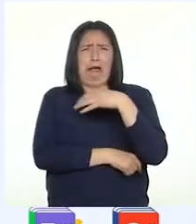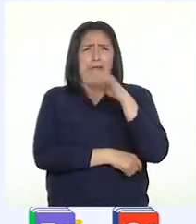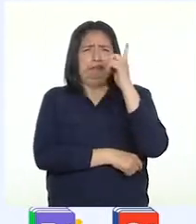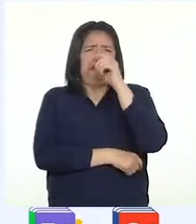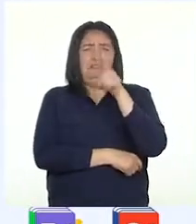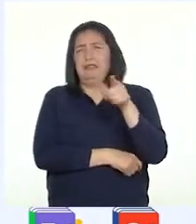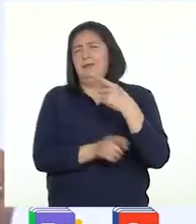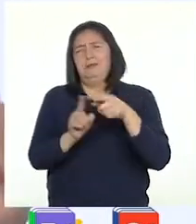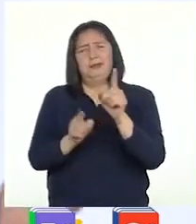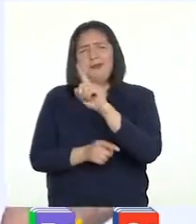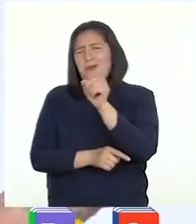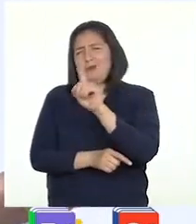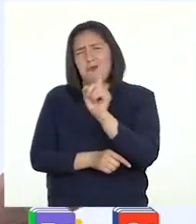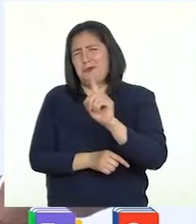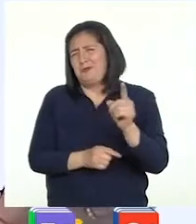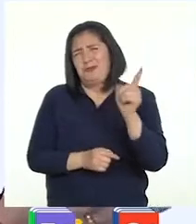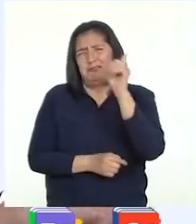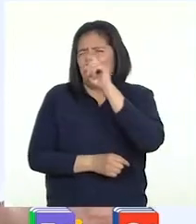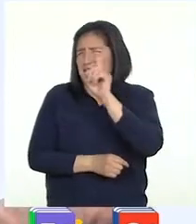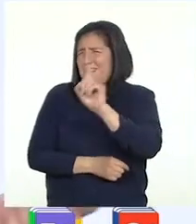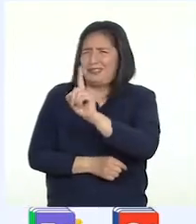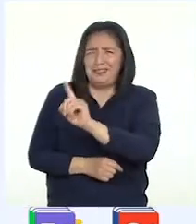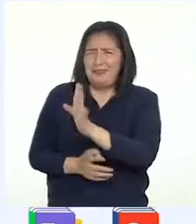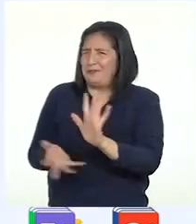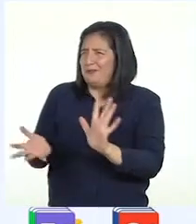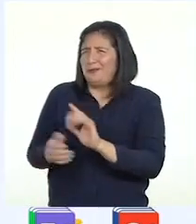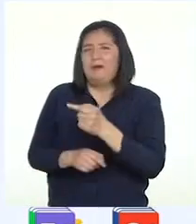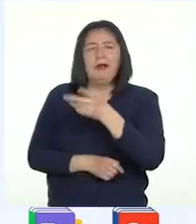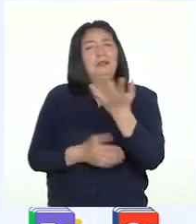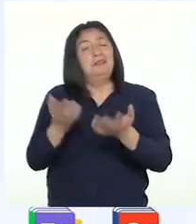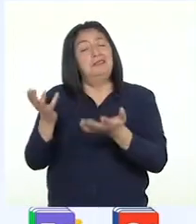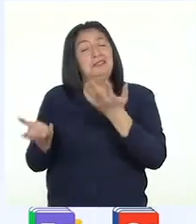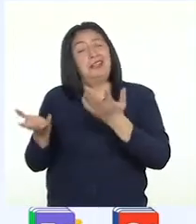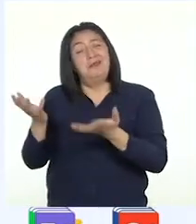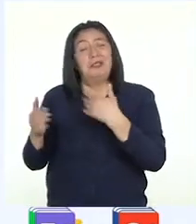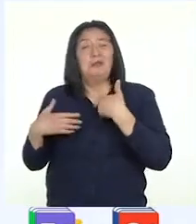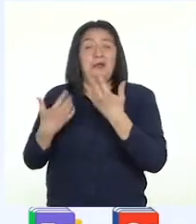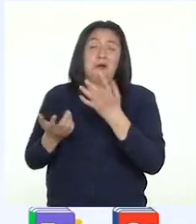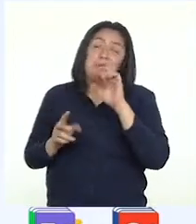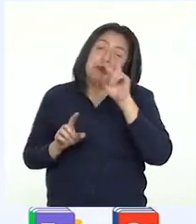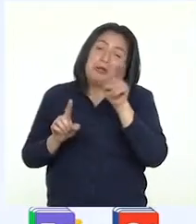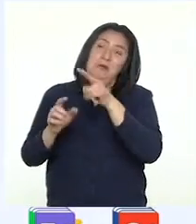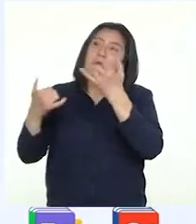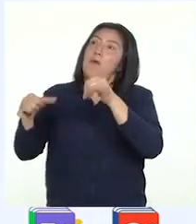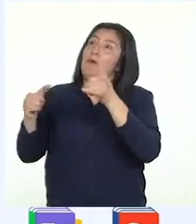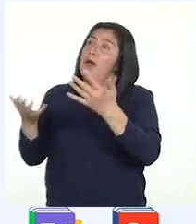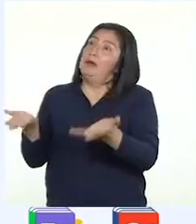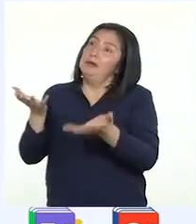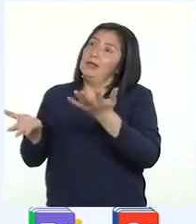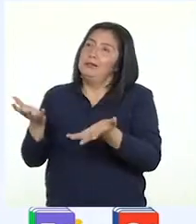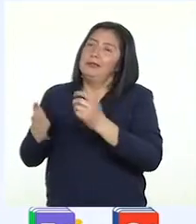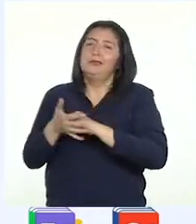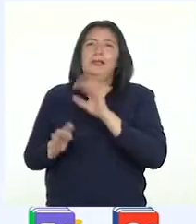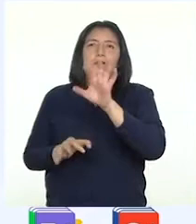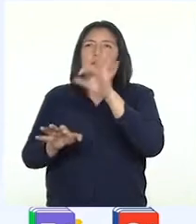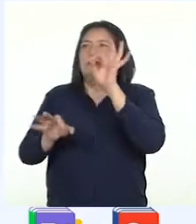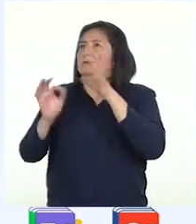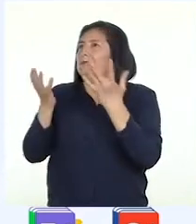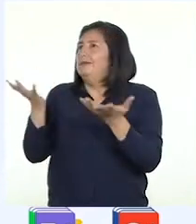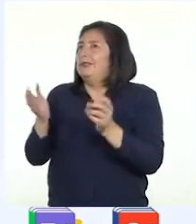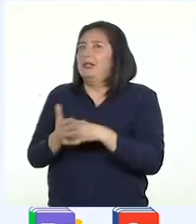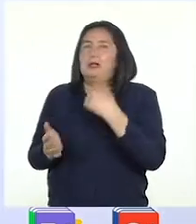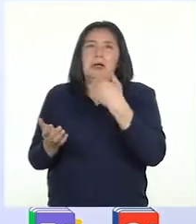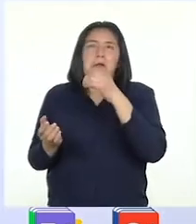complicada. Pero no es tan difícil como se imaginan. Quizás podríamos verlas como un juego en la que hay que encontrar una